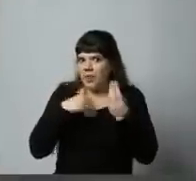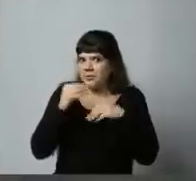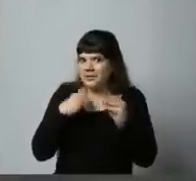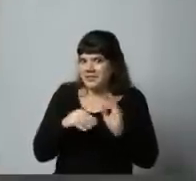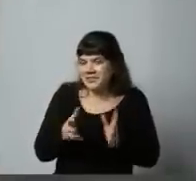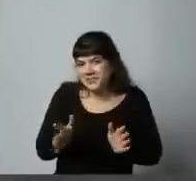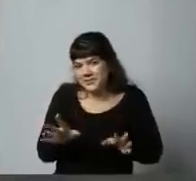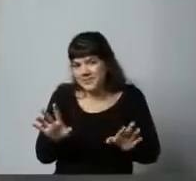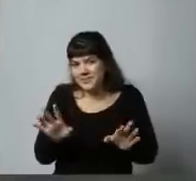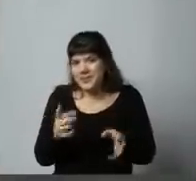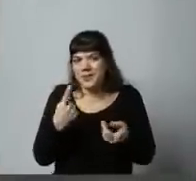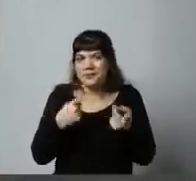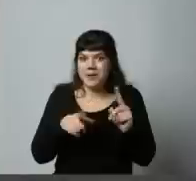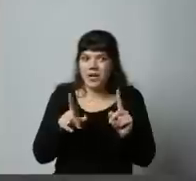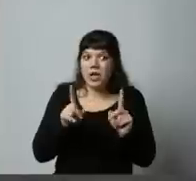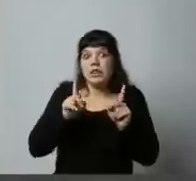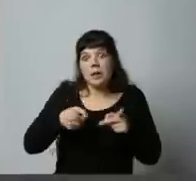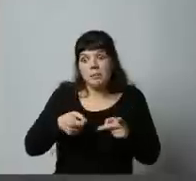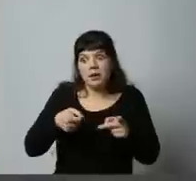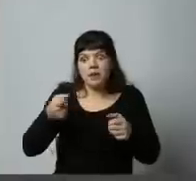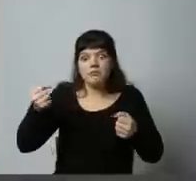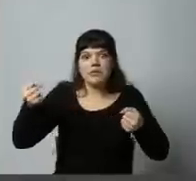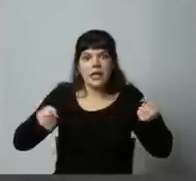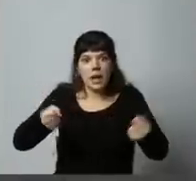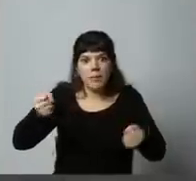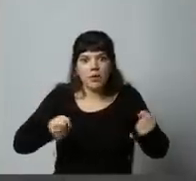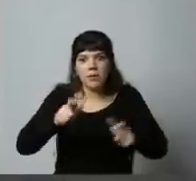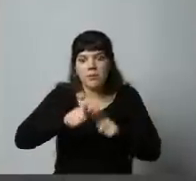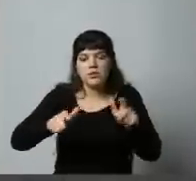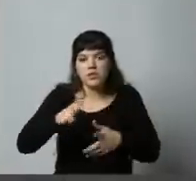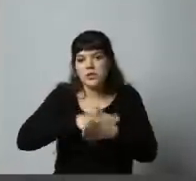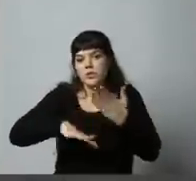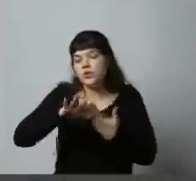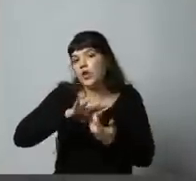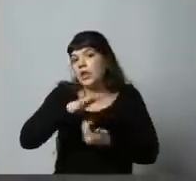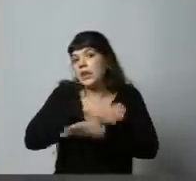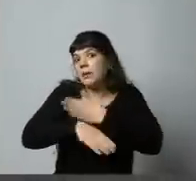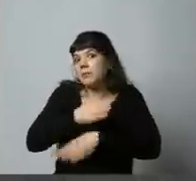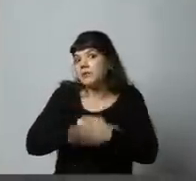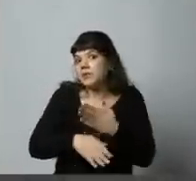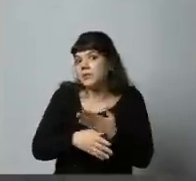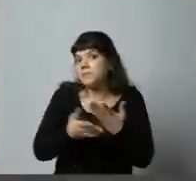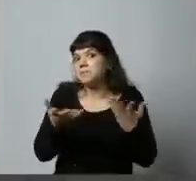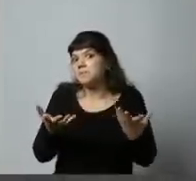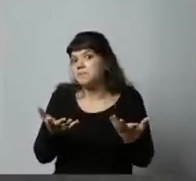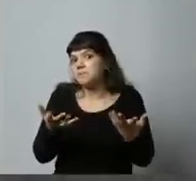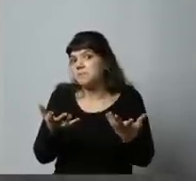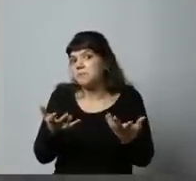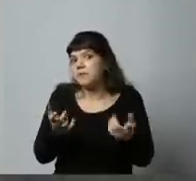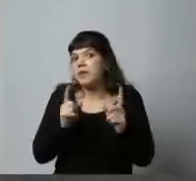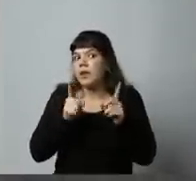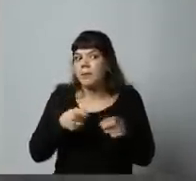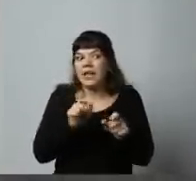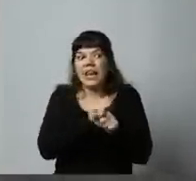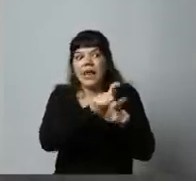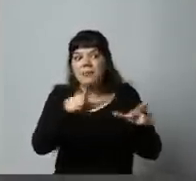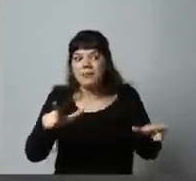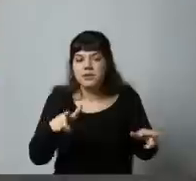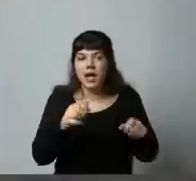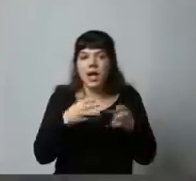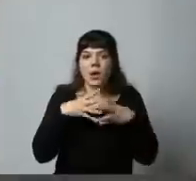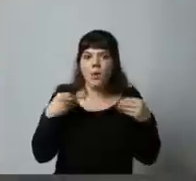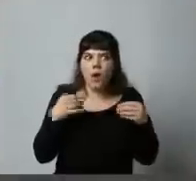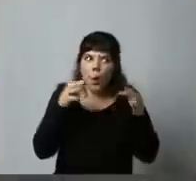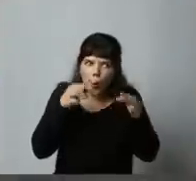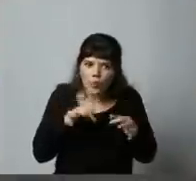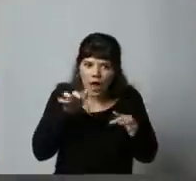pongo a pensar es el transporte discapacitados es la limpieza de las escuelas en el marco de